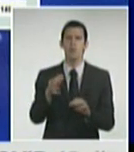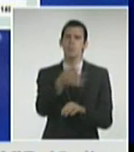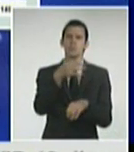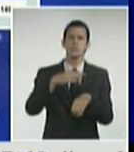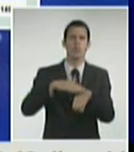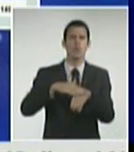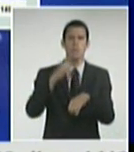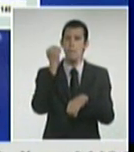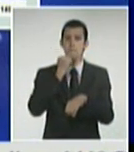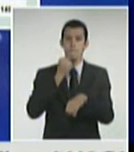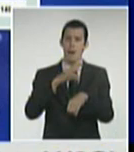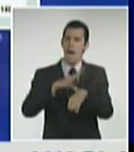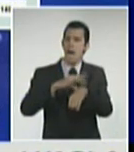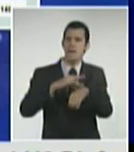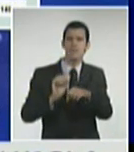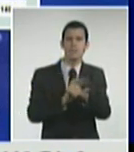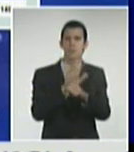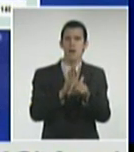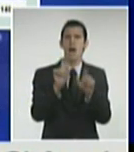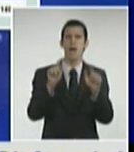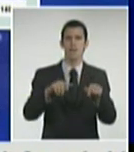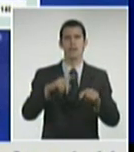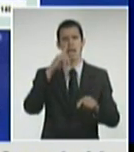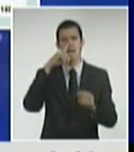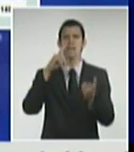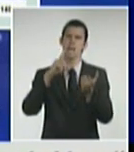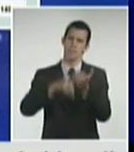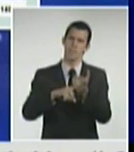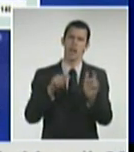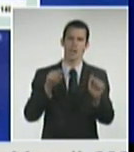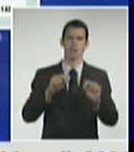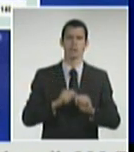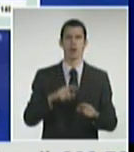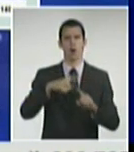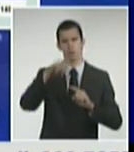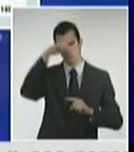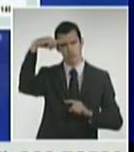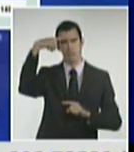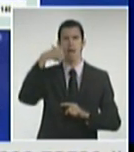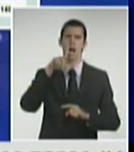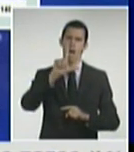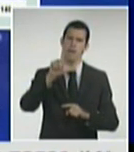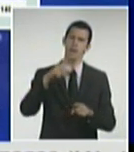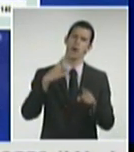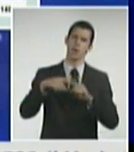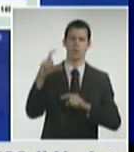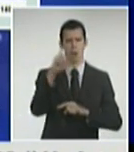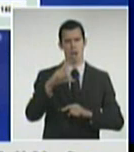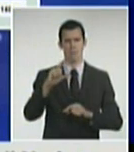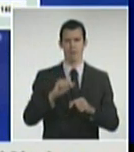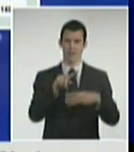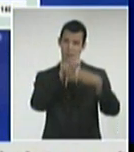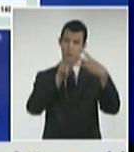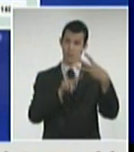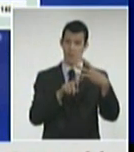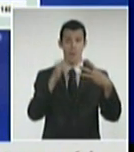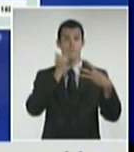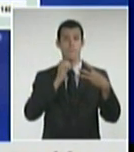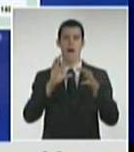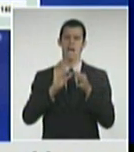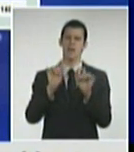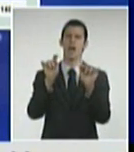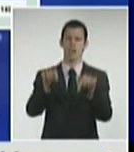de Guantánamo, Niceto Pérez, Salvador y Caimanera. Ahí es donde tenemos en estos momentos